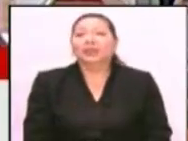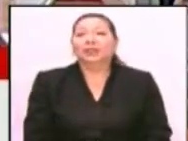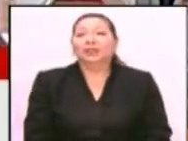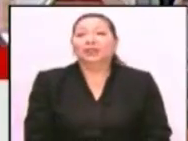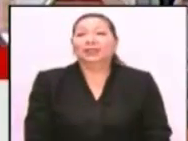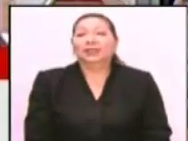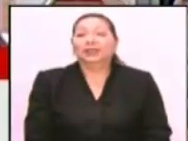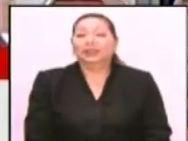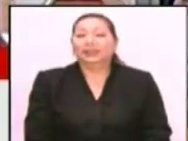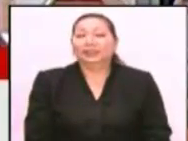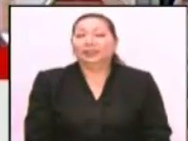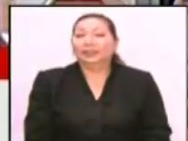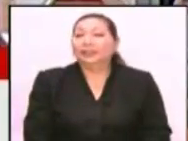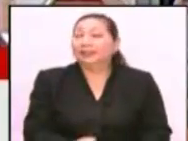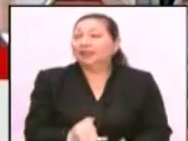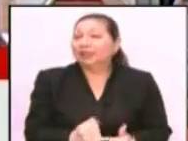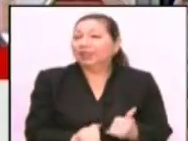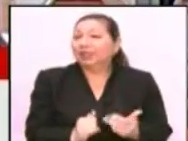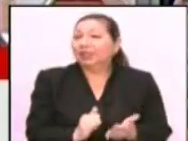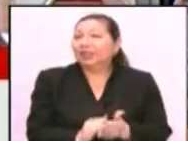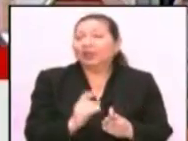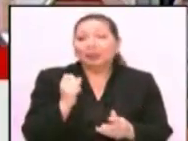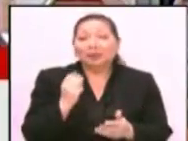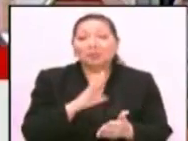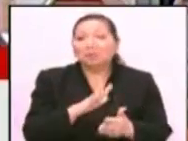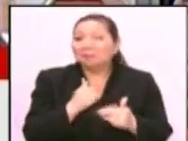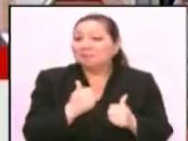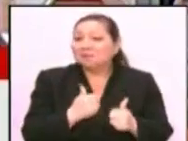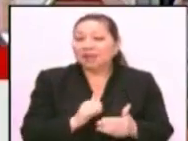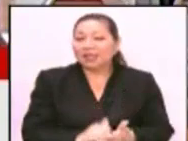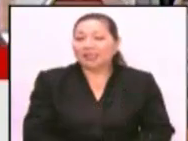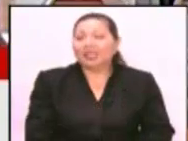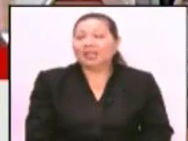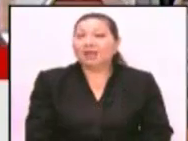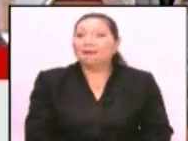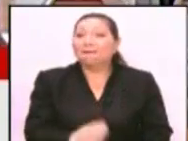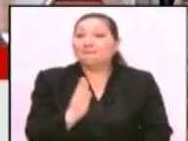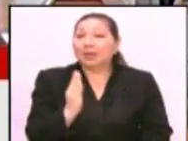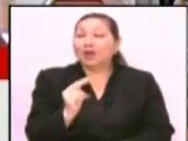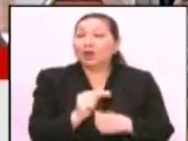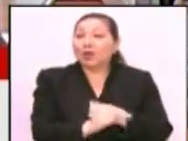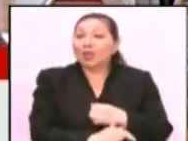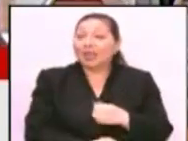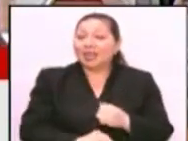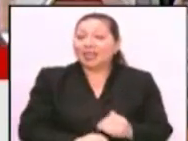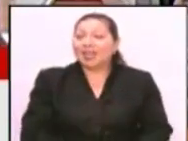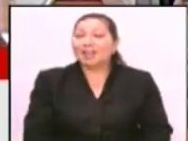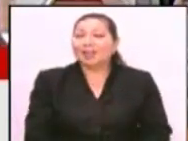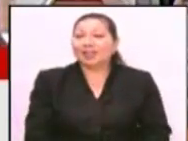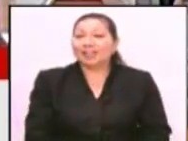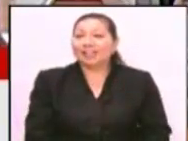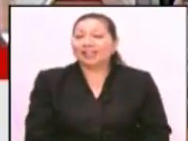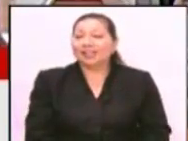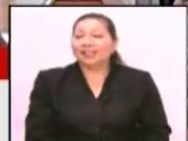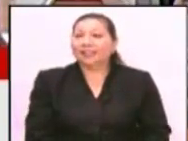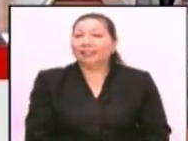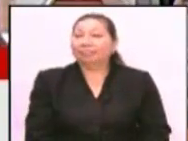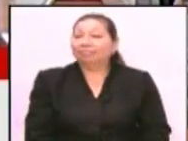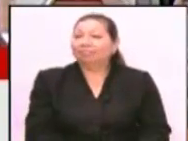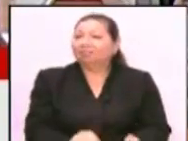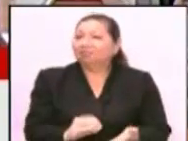dicho. Al final creo que lo comprendieron muy bien, tanto así que el presidente del Banco de la Nación nos planteaba de que estos